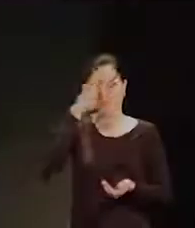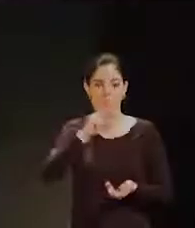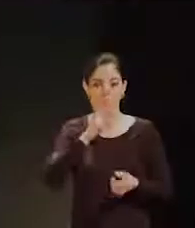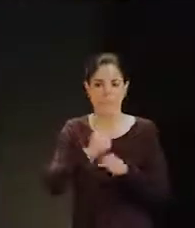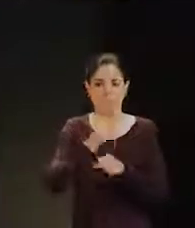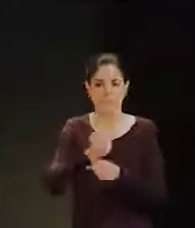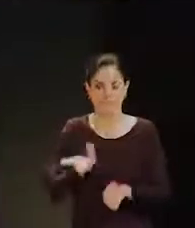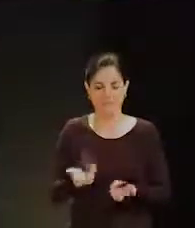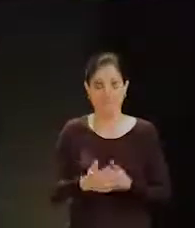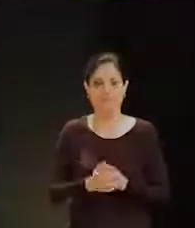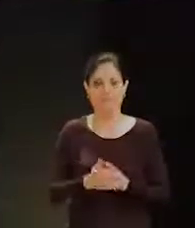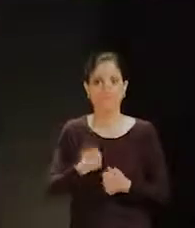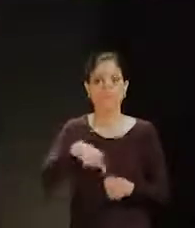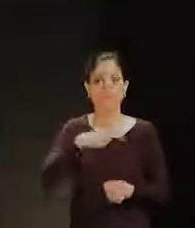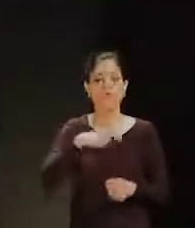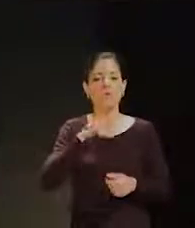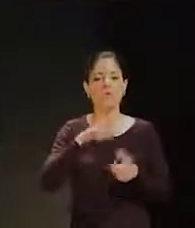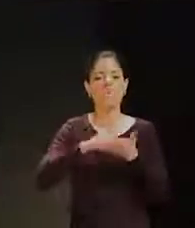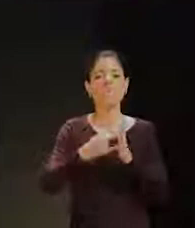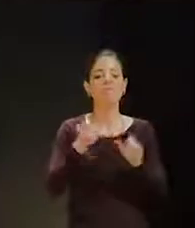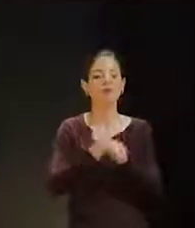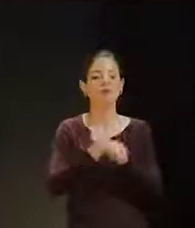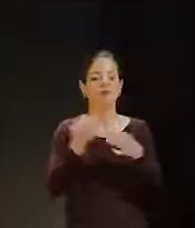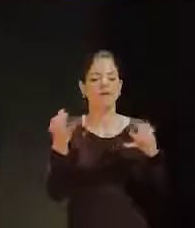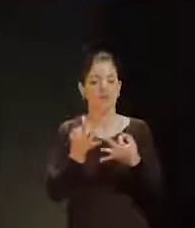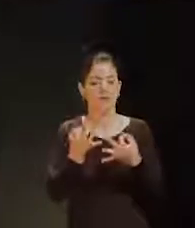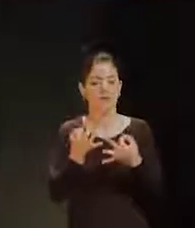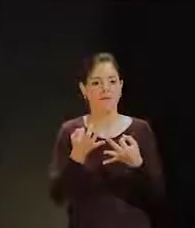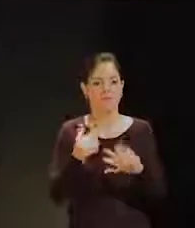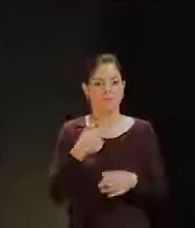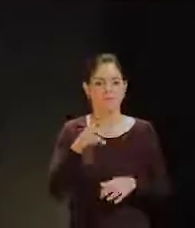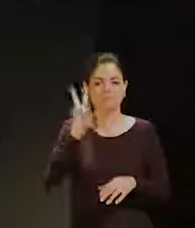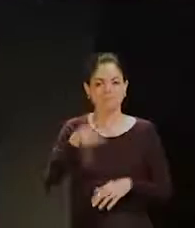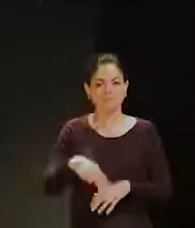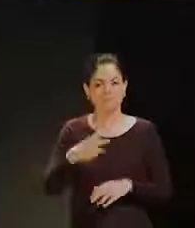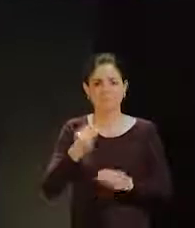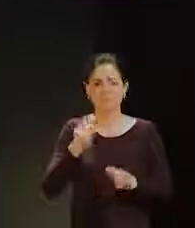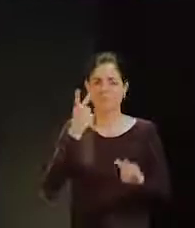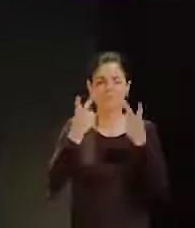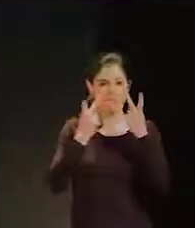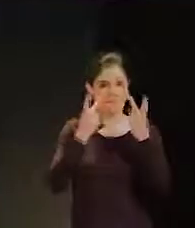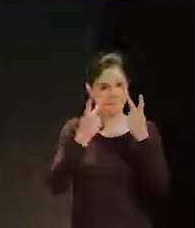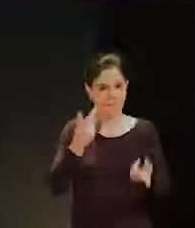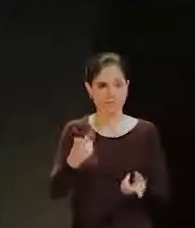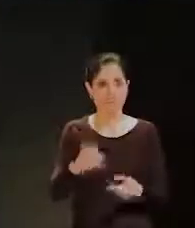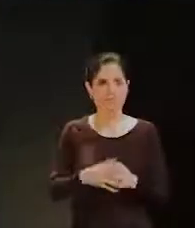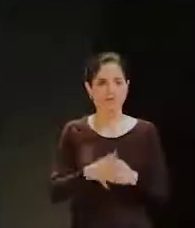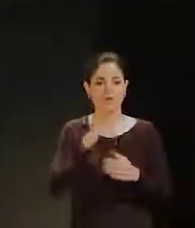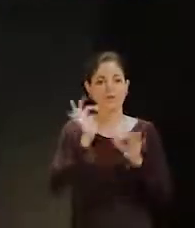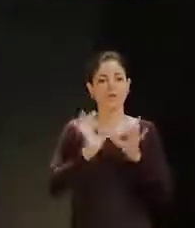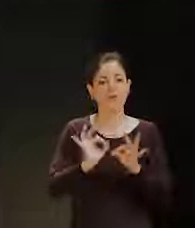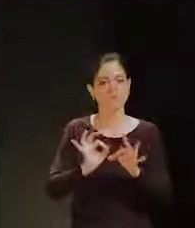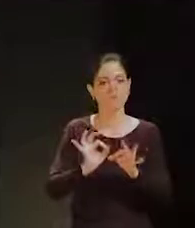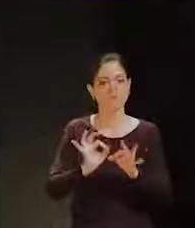pagar. Entonces buscábamos las formas de trabajar y Janel trabajó demasiado y fue muy visualizada. De momento no